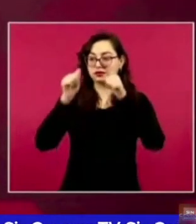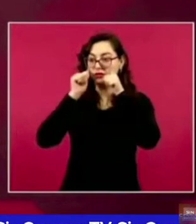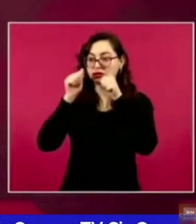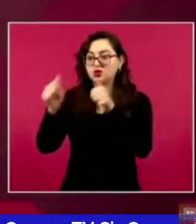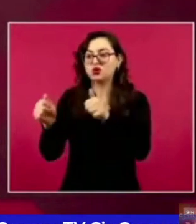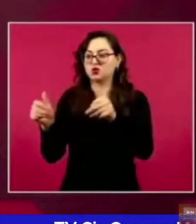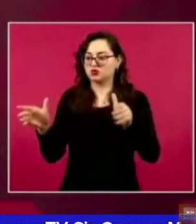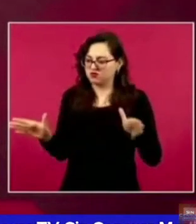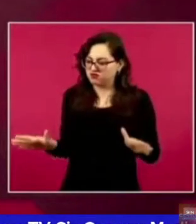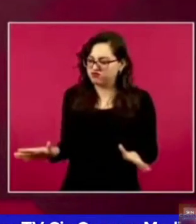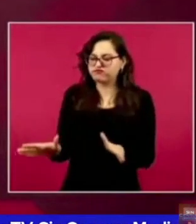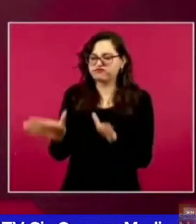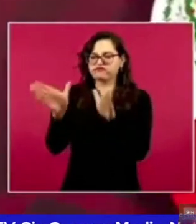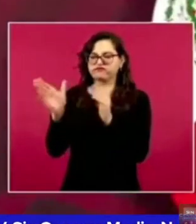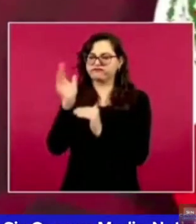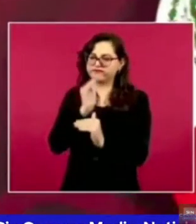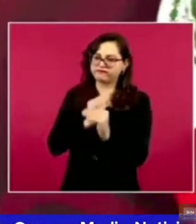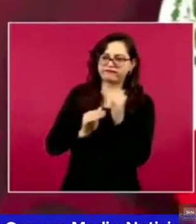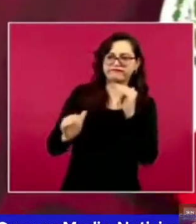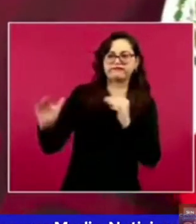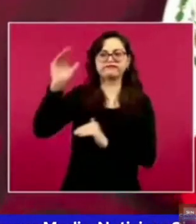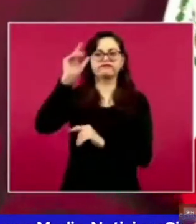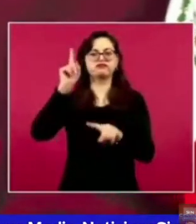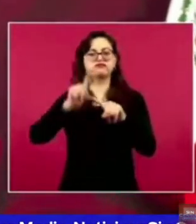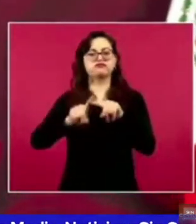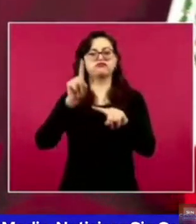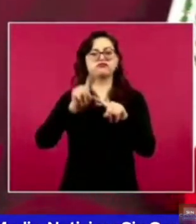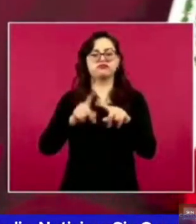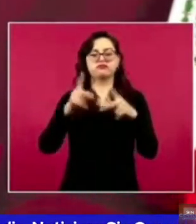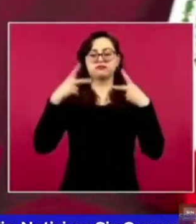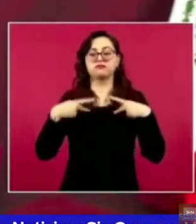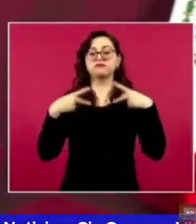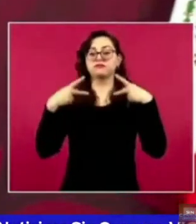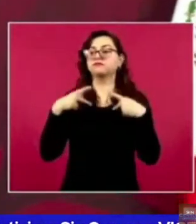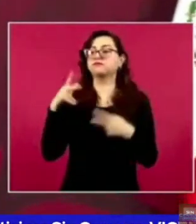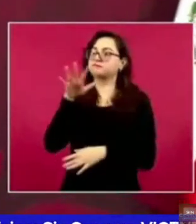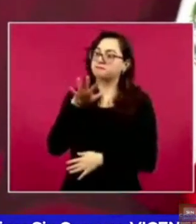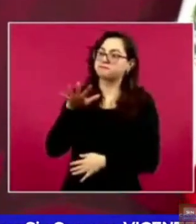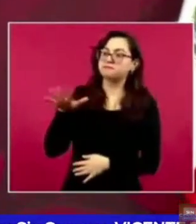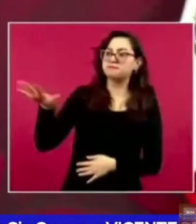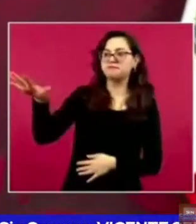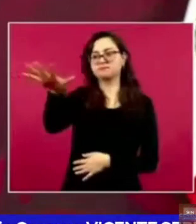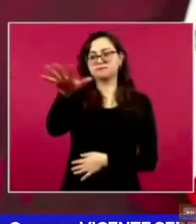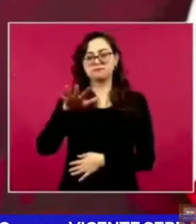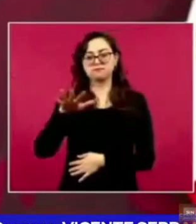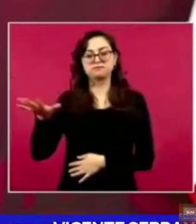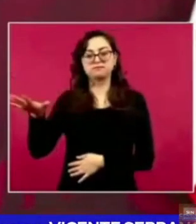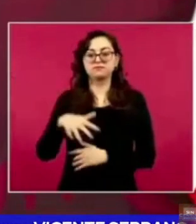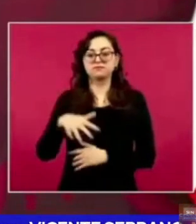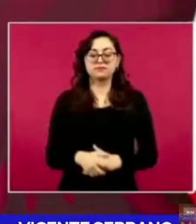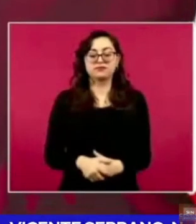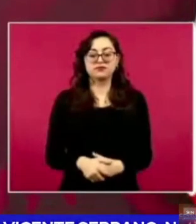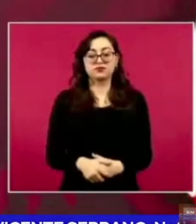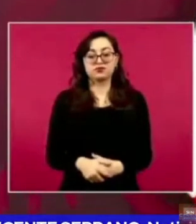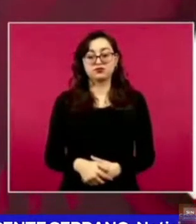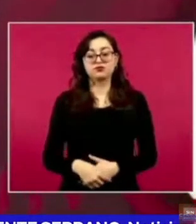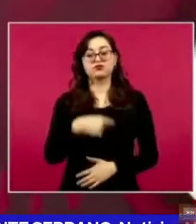Es el pueblo el que decide. Les voy a mostrar una encuesta para que vean.